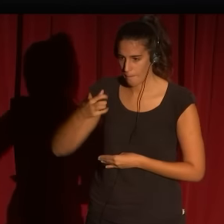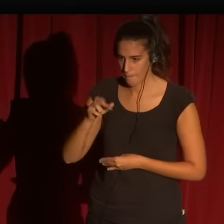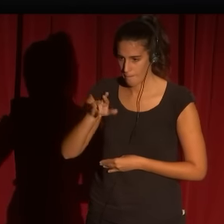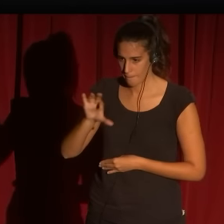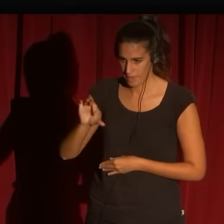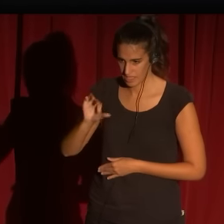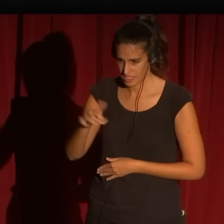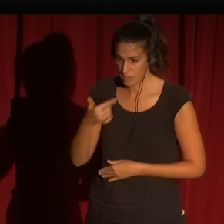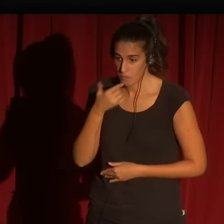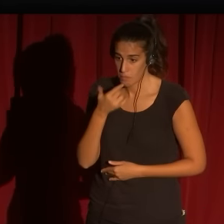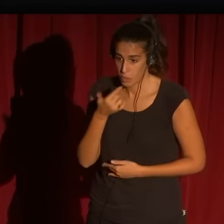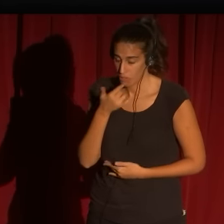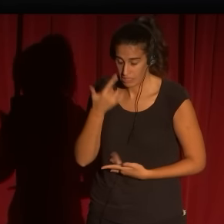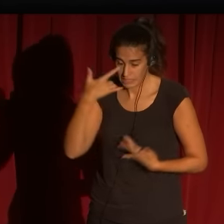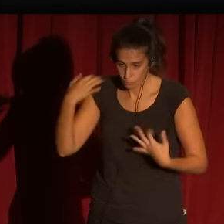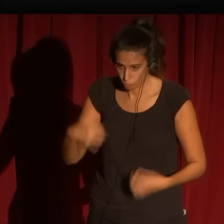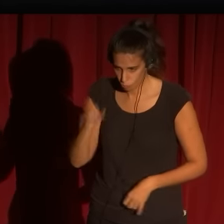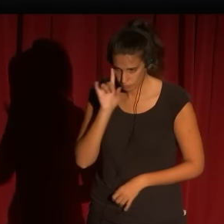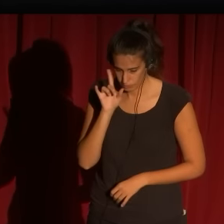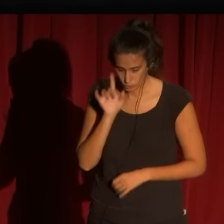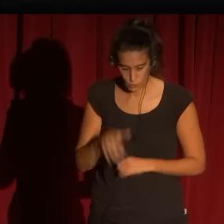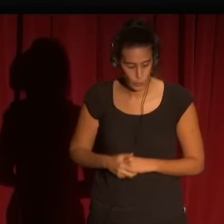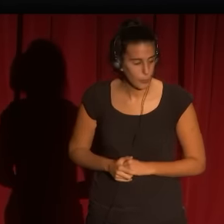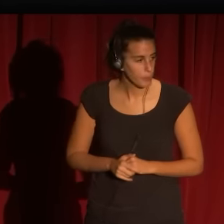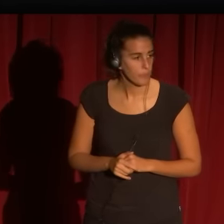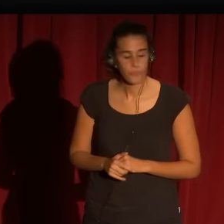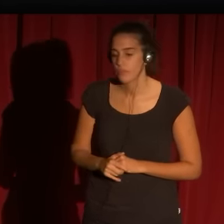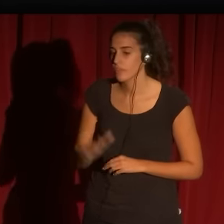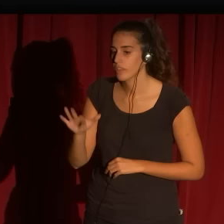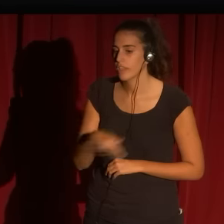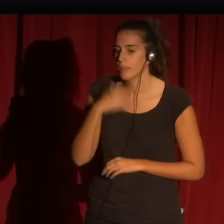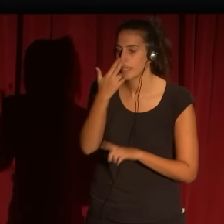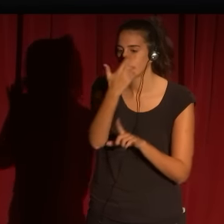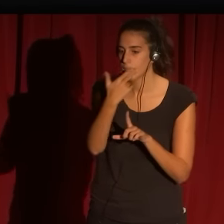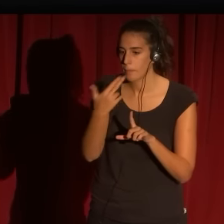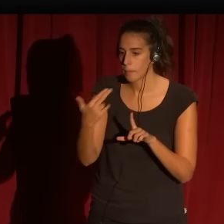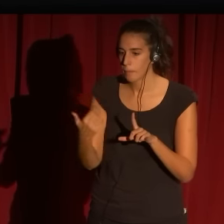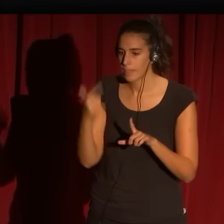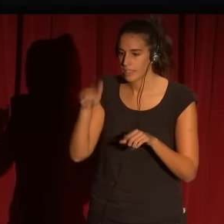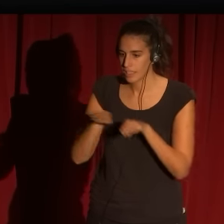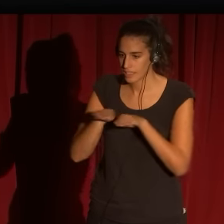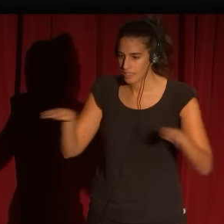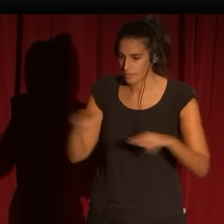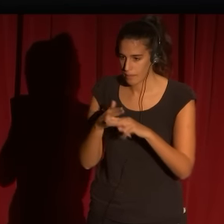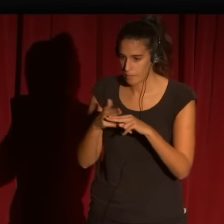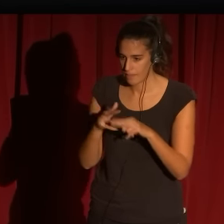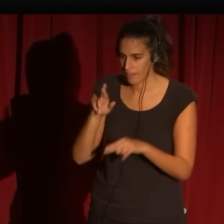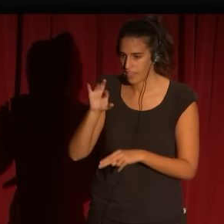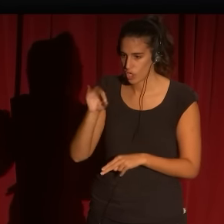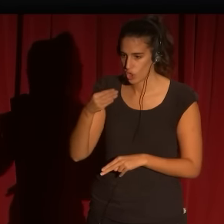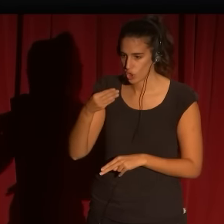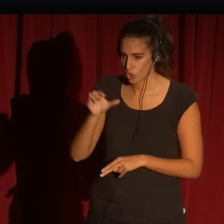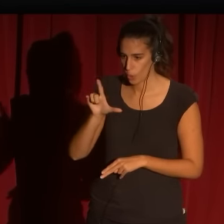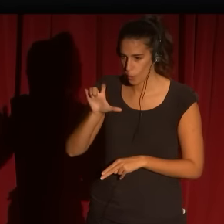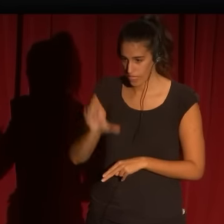ningún documento dice que sea de ningún otro sitio además de eso ella pinta sobre tablas de madera de Roble que